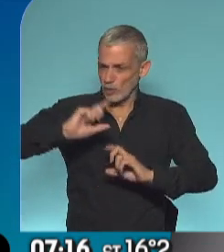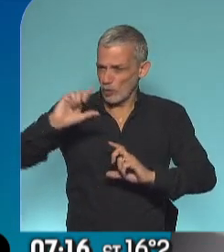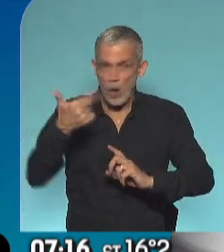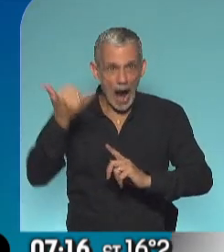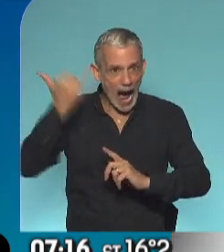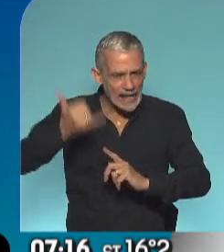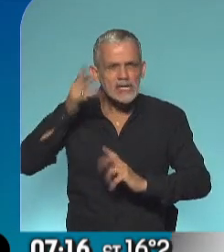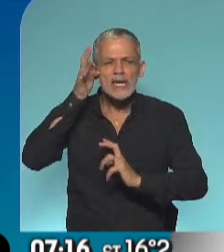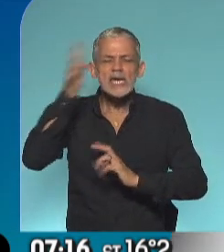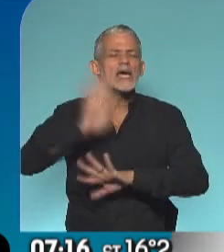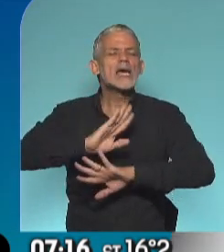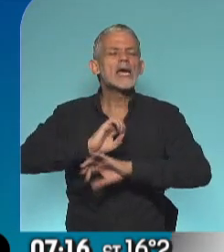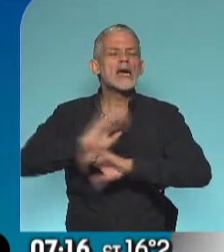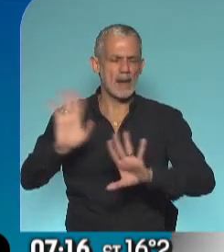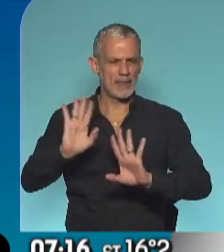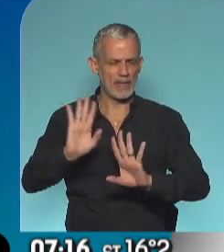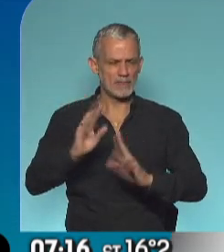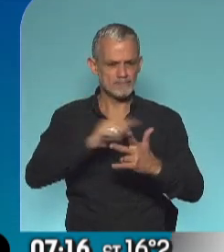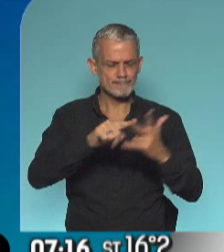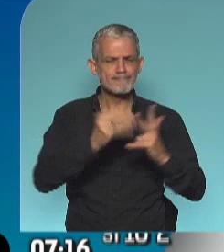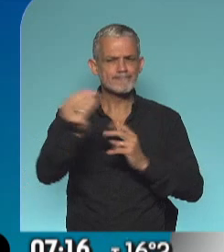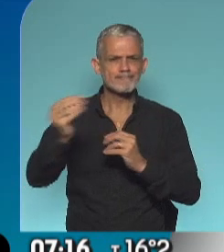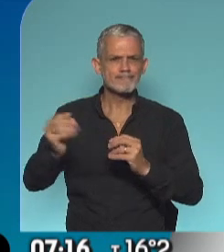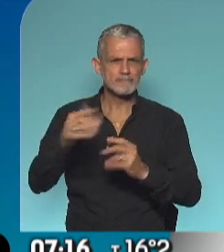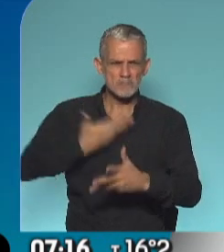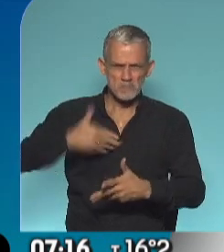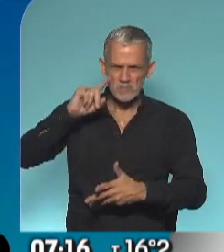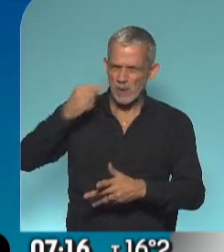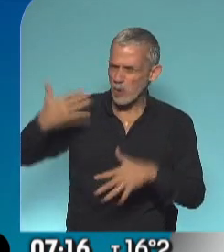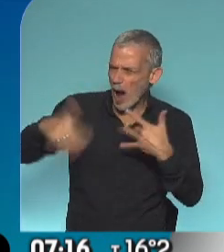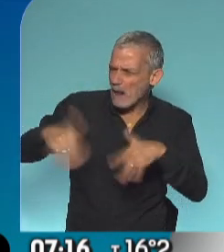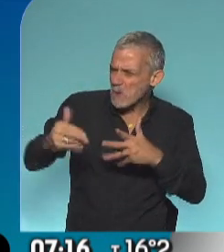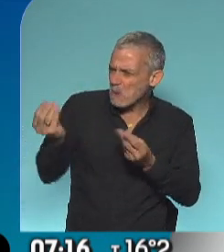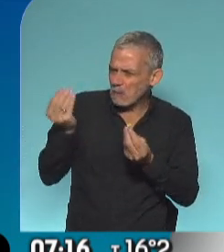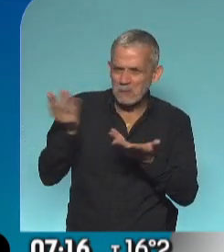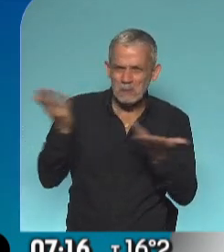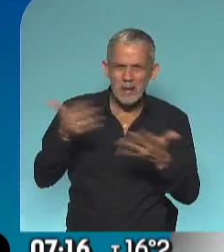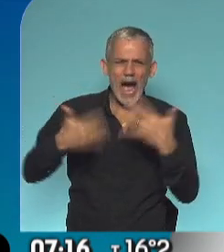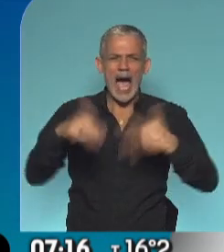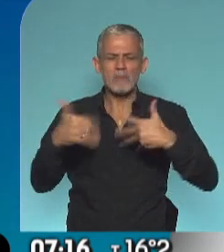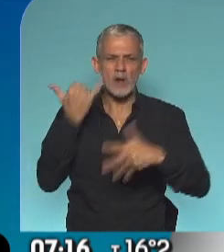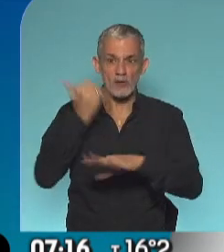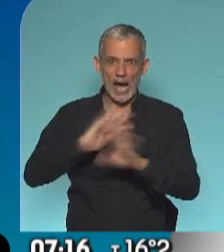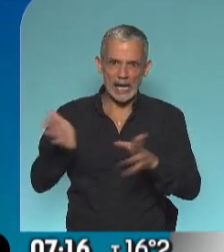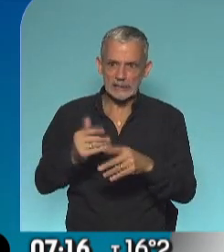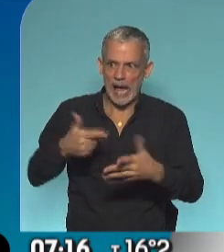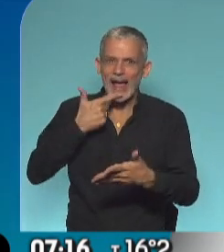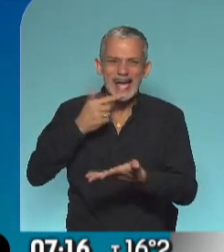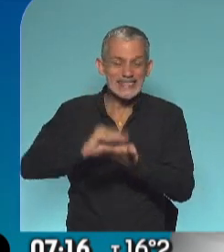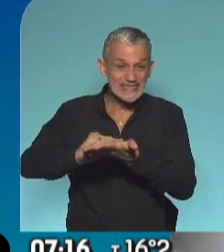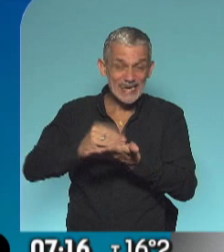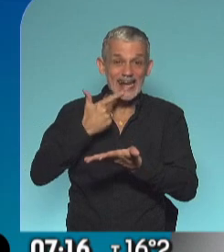gravedad institucional. Cuestiona el apuro del gobierno por una vez que el Senado